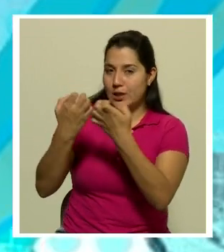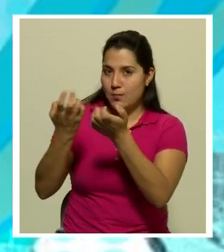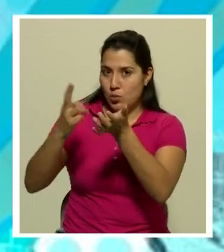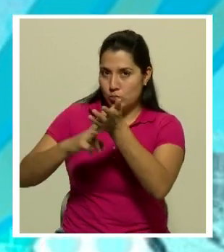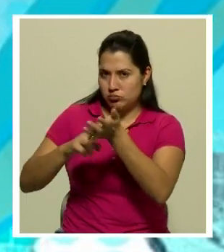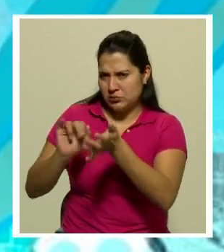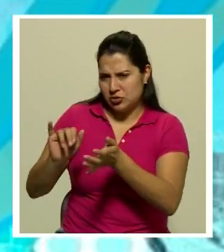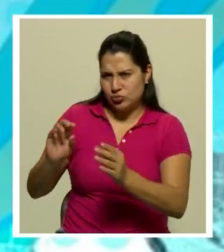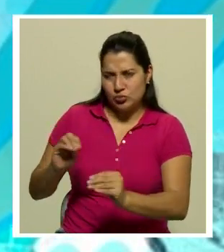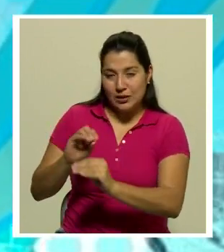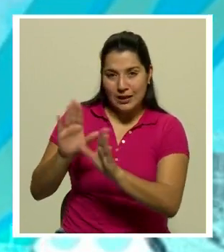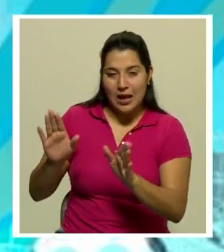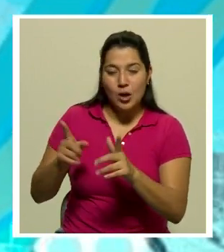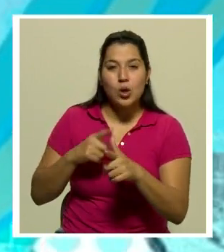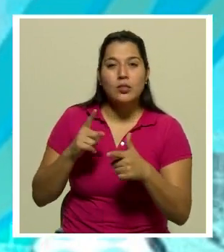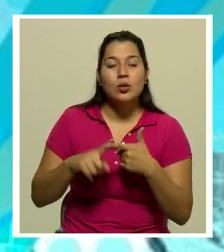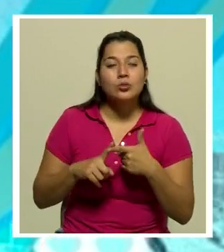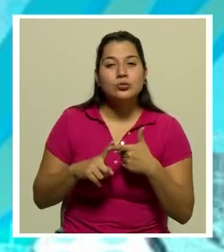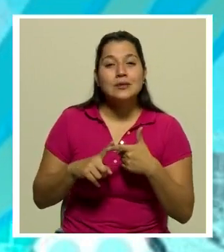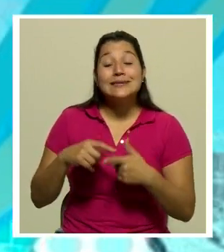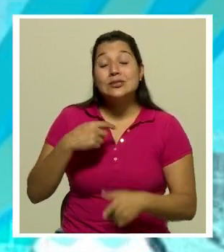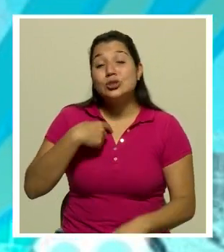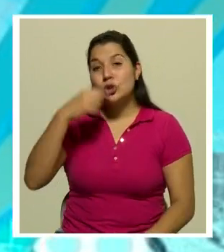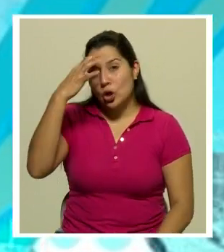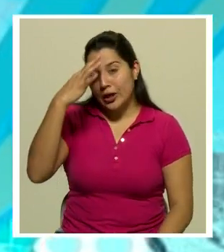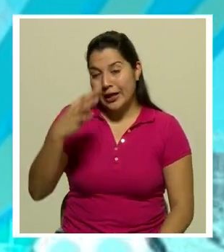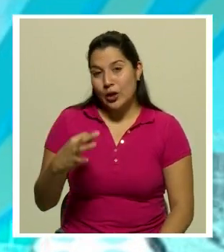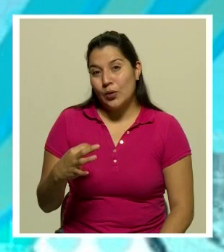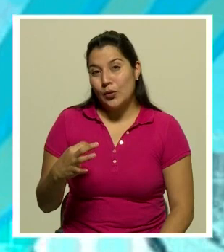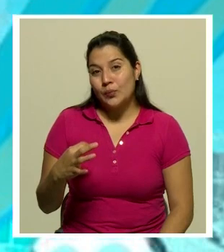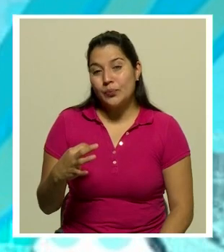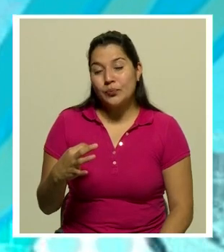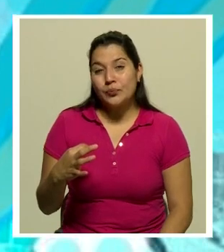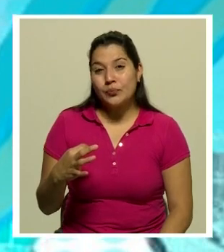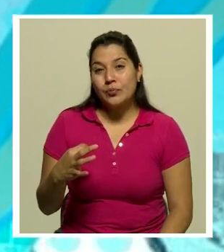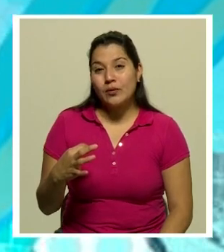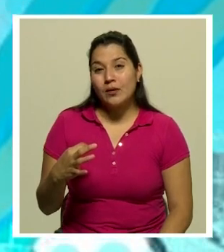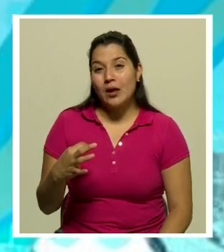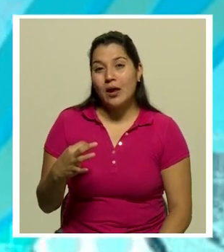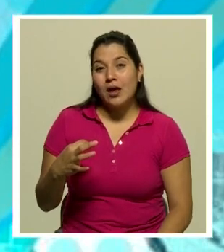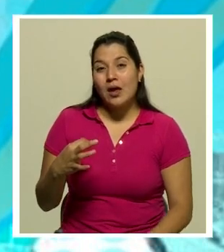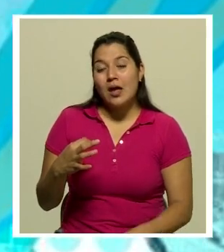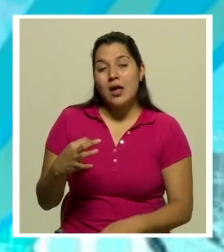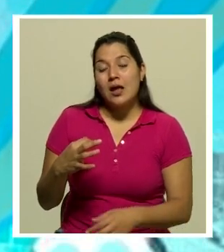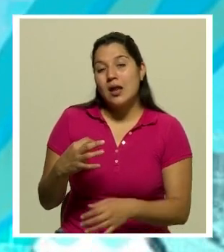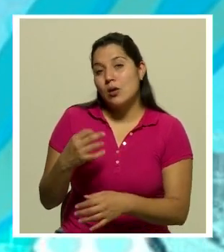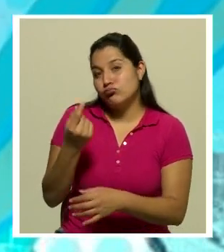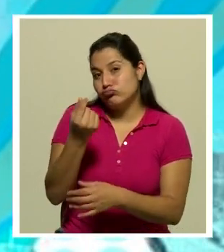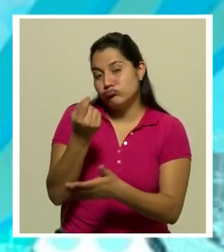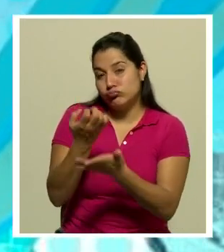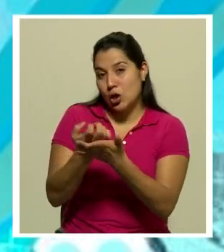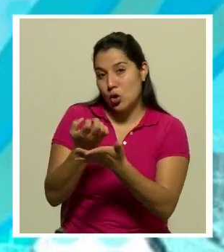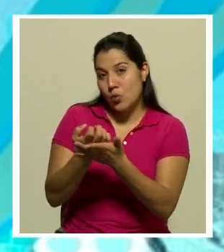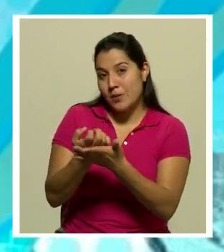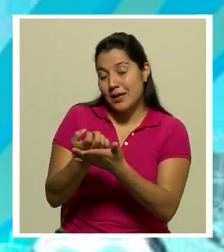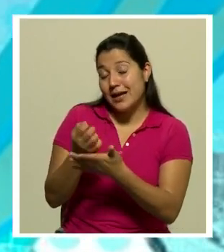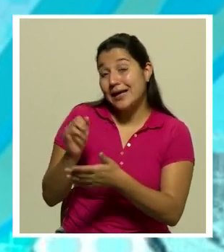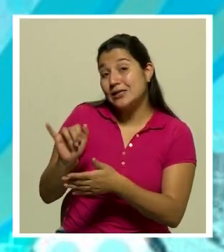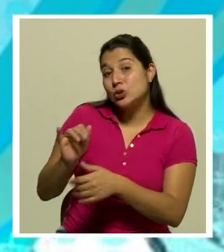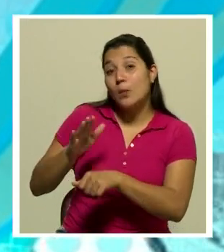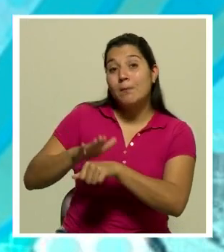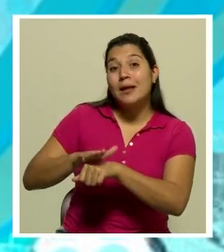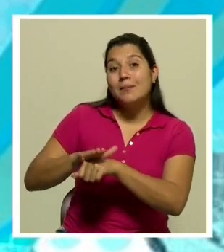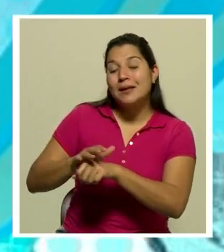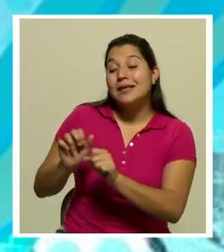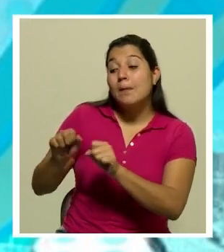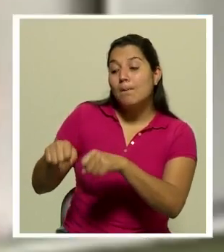inversión sea buena. Entonces yo creo que la parte económica es la que llegará a costar ver